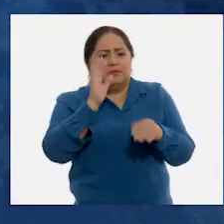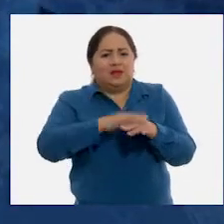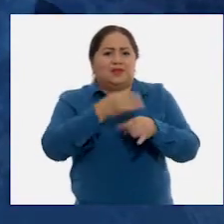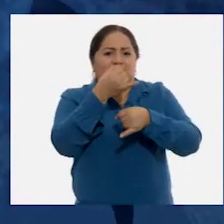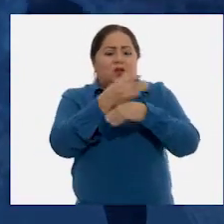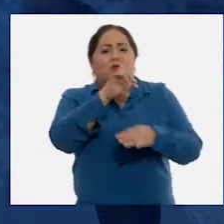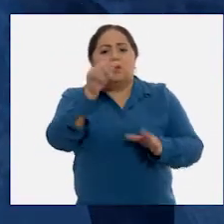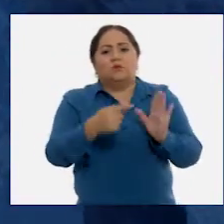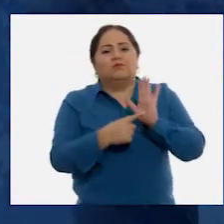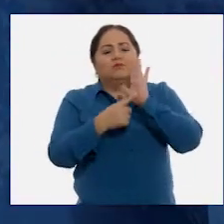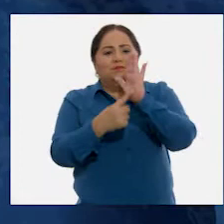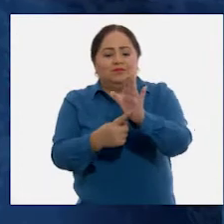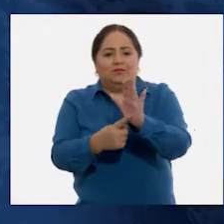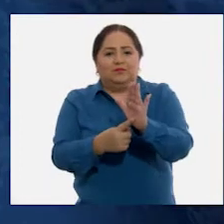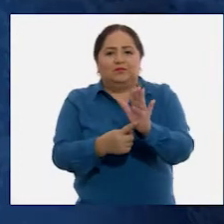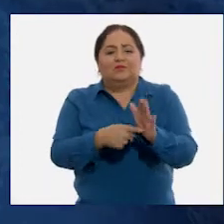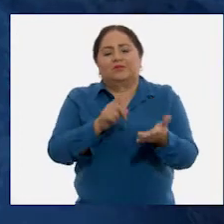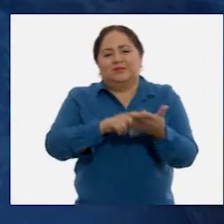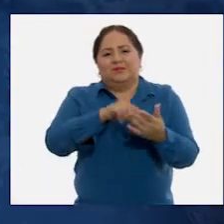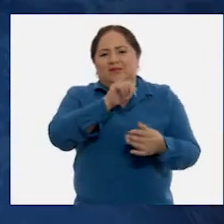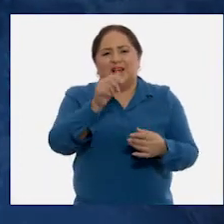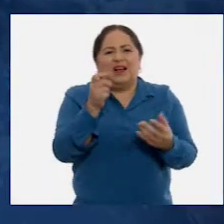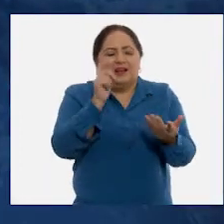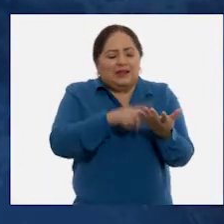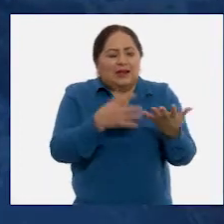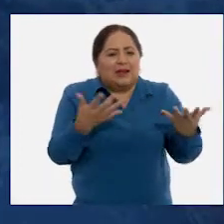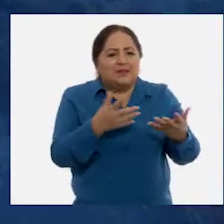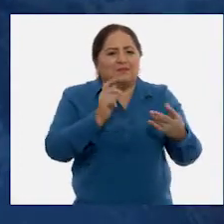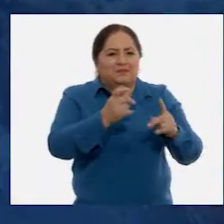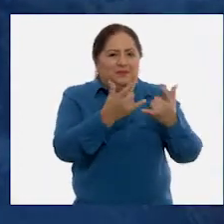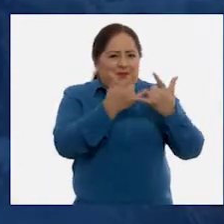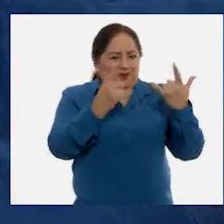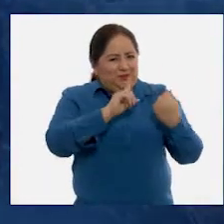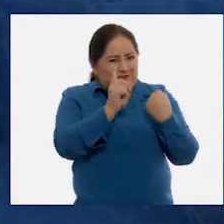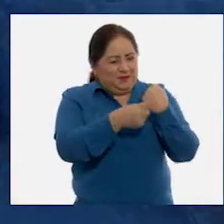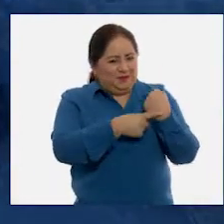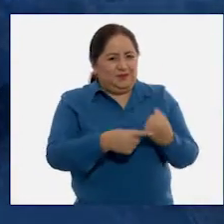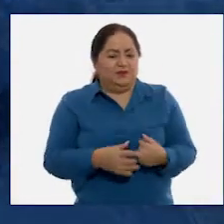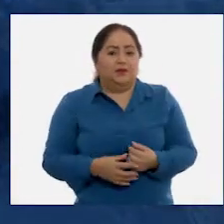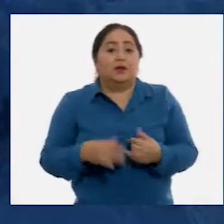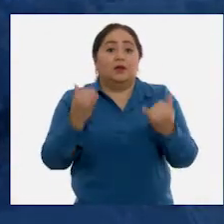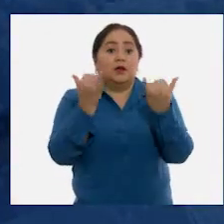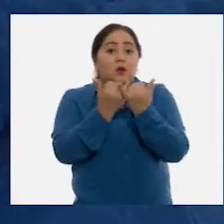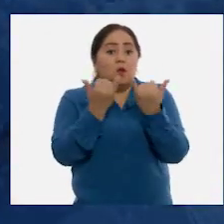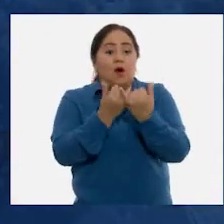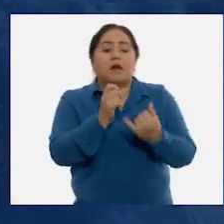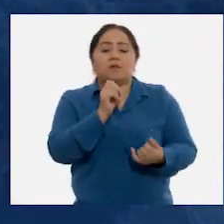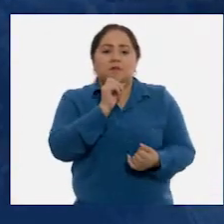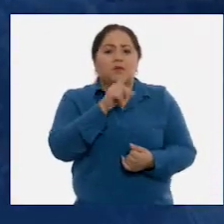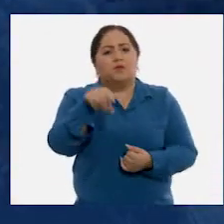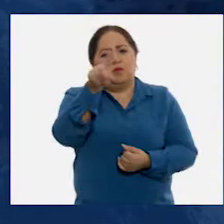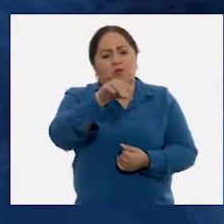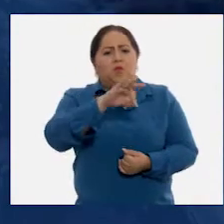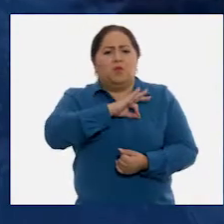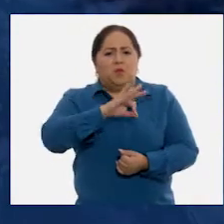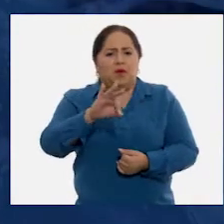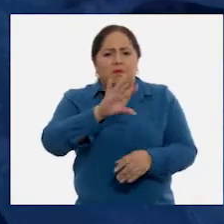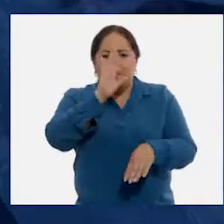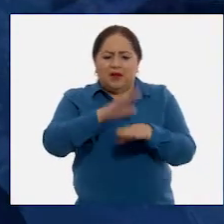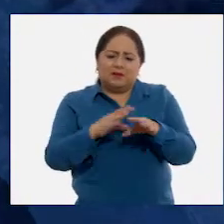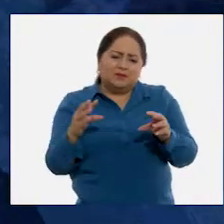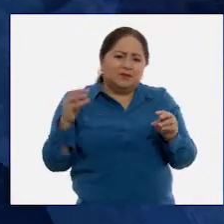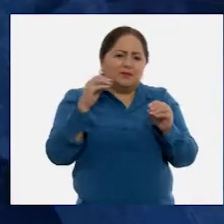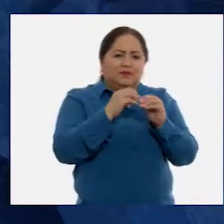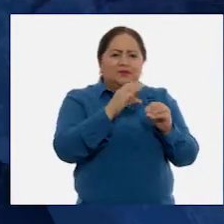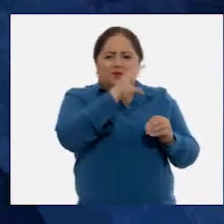y mostrar el desarrollo cronológico de los hechos. De igual manera, pues ustedes pueden complementar